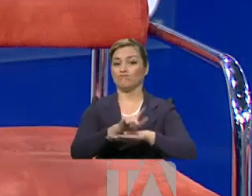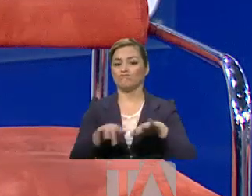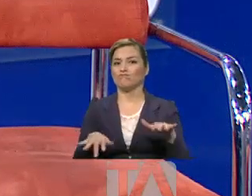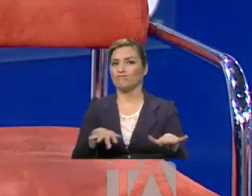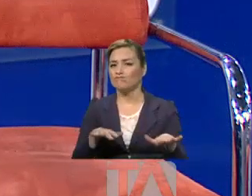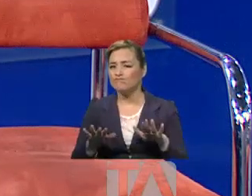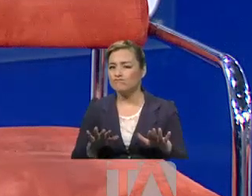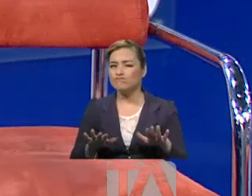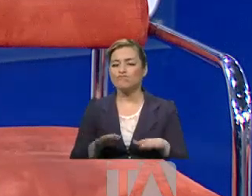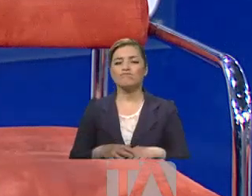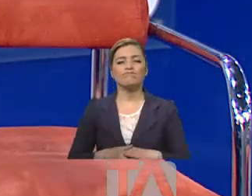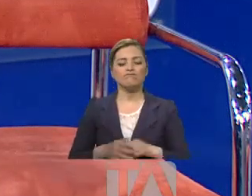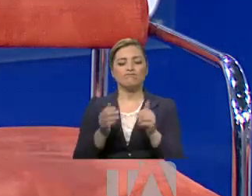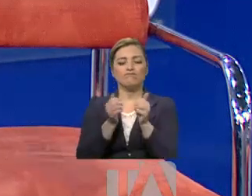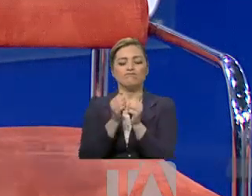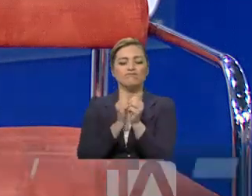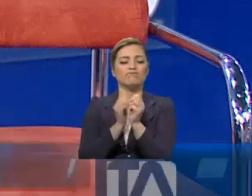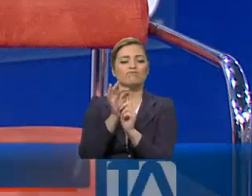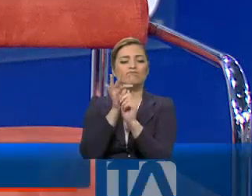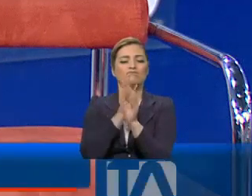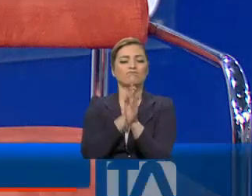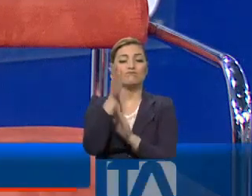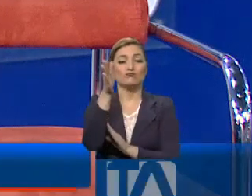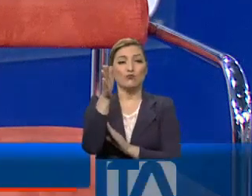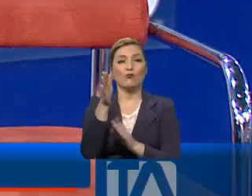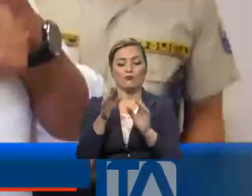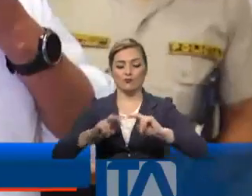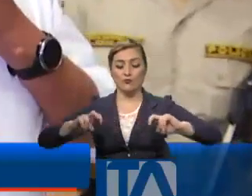Efraín Ruales. Se conformó un equipo especial de investigadores.